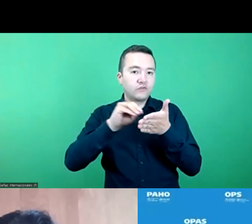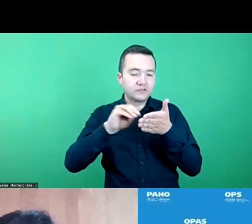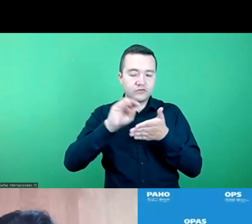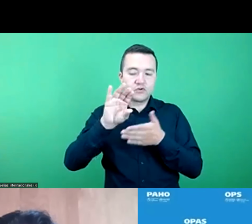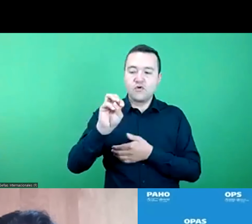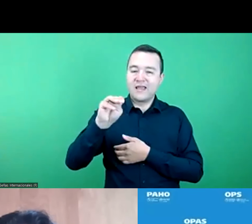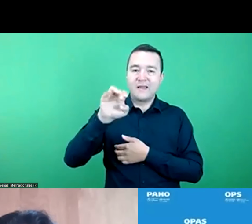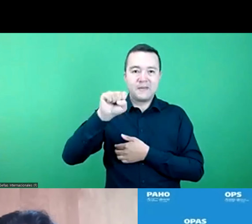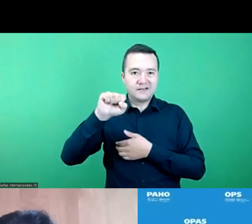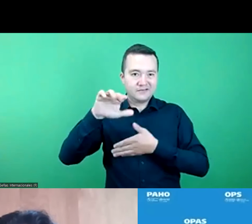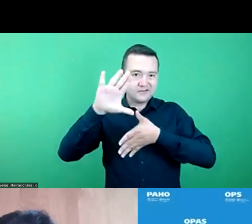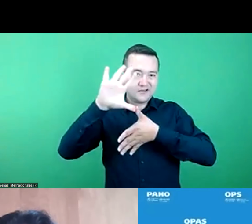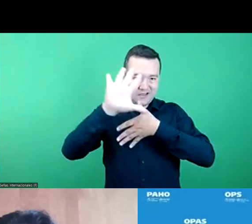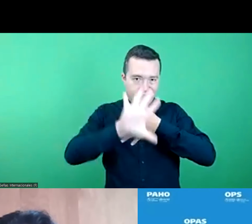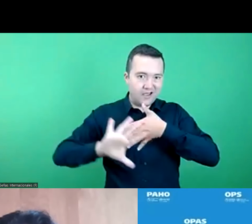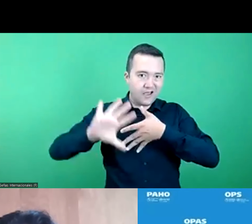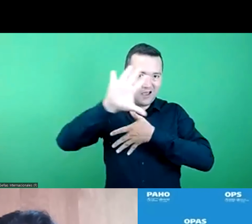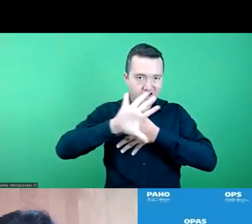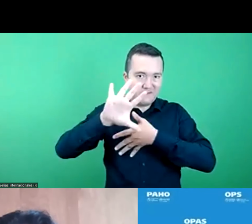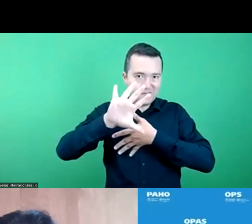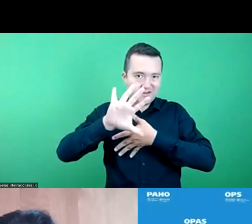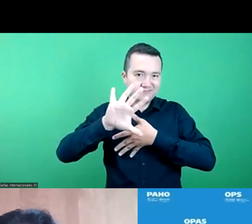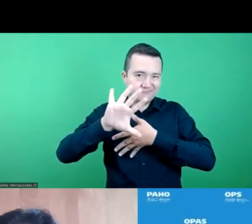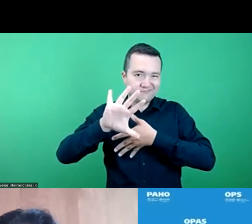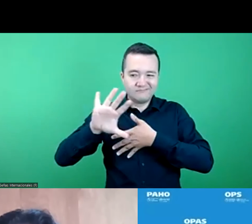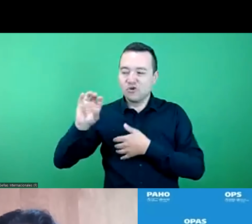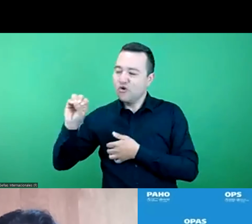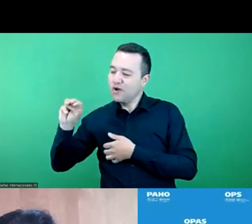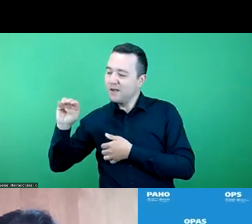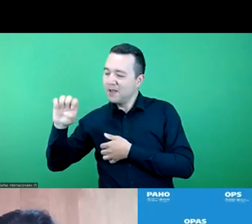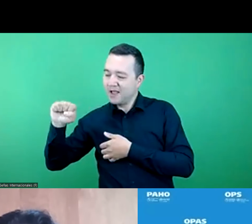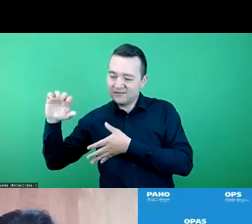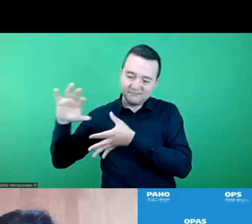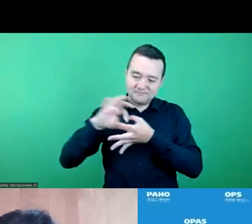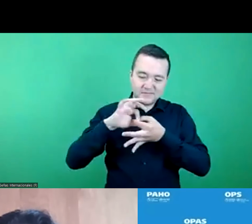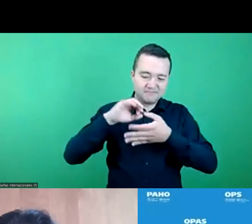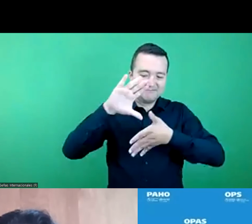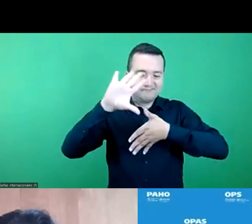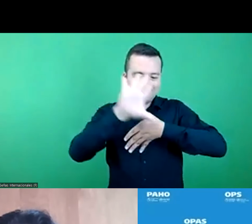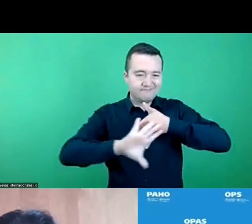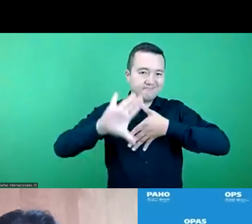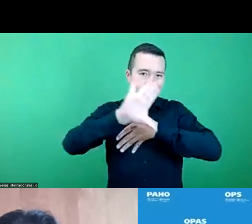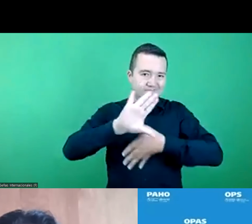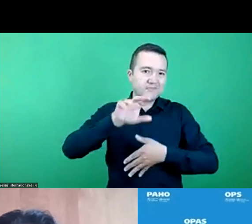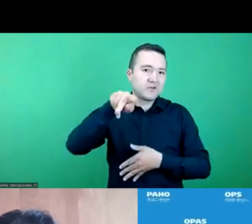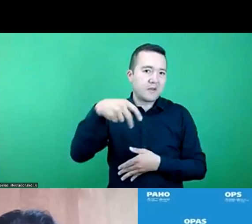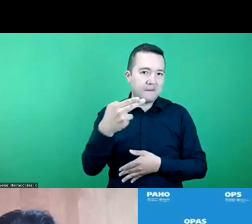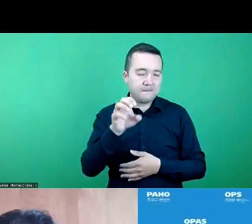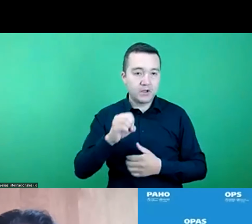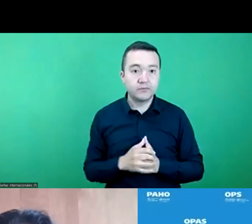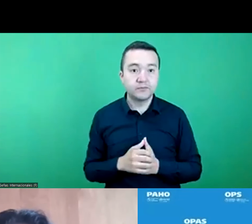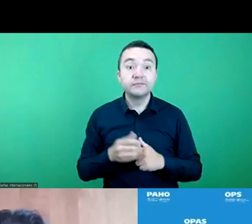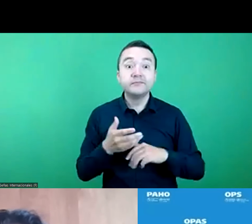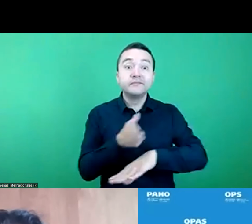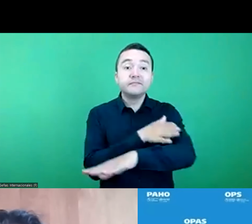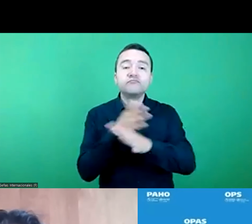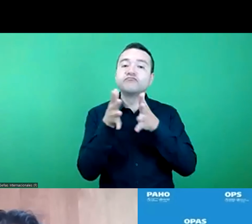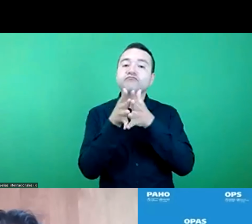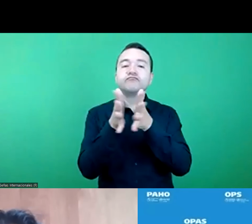Américas. Y como venía explicando, estamos en un nuevo capítulo de esta serie de webinarios de la atención primaria de